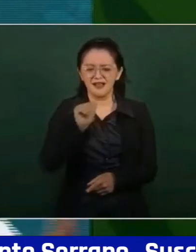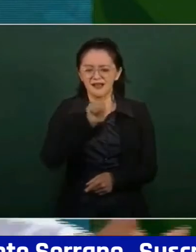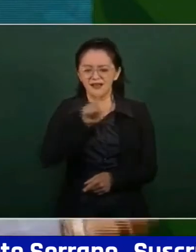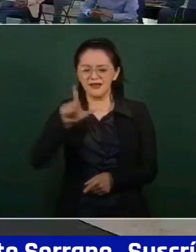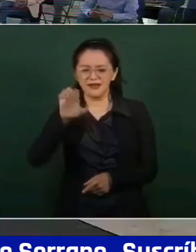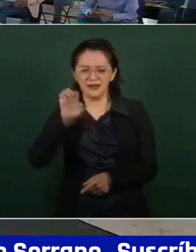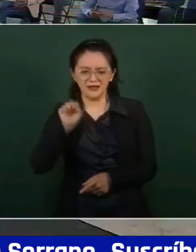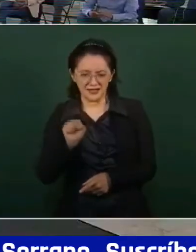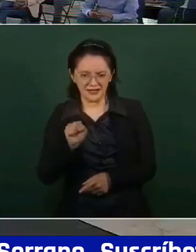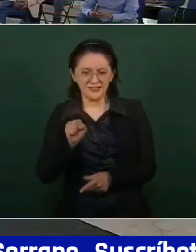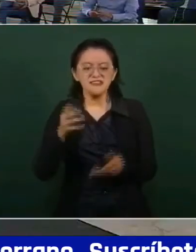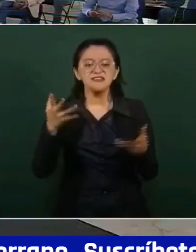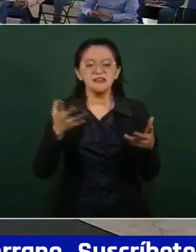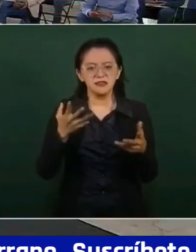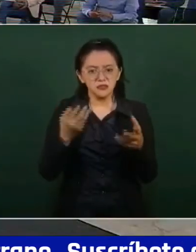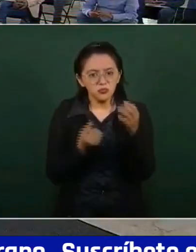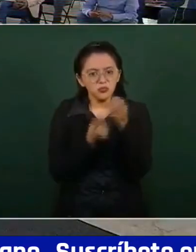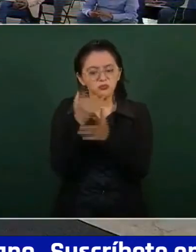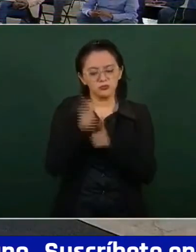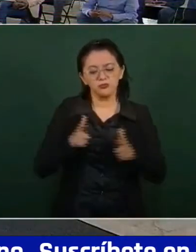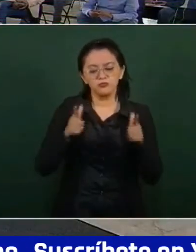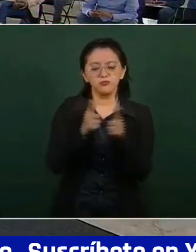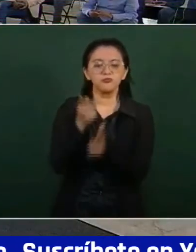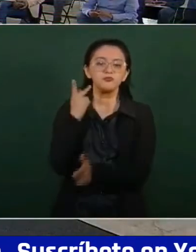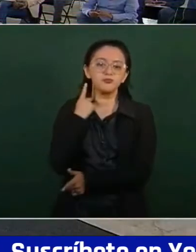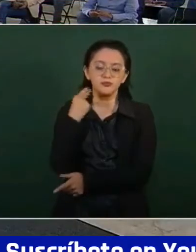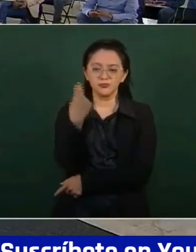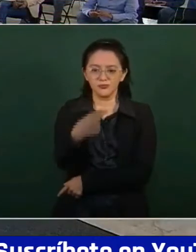y fundaron el Partido de Acción Nacional.